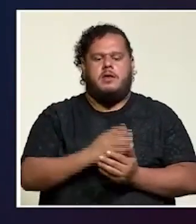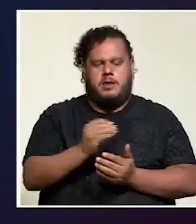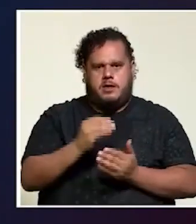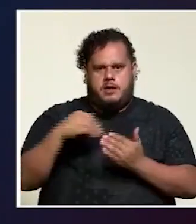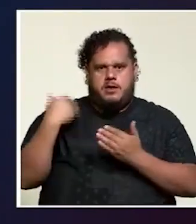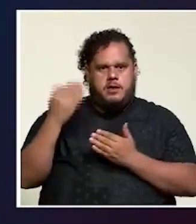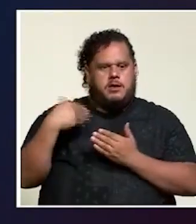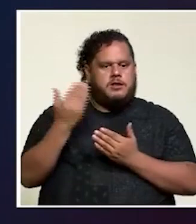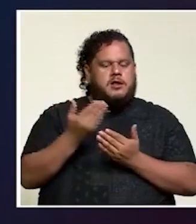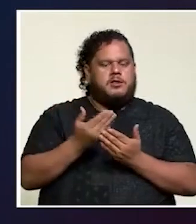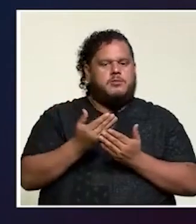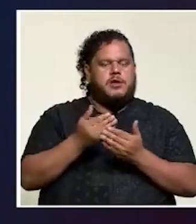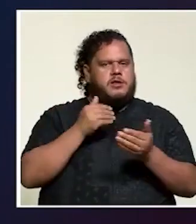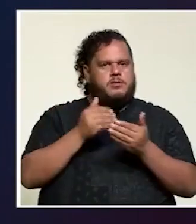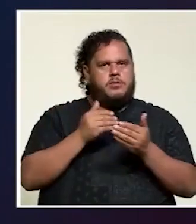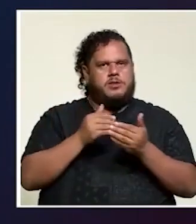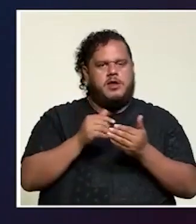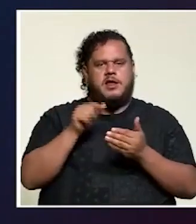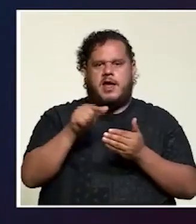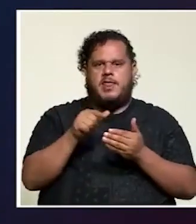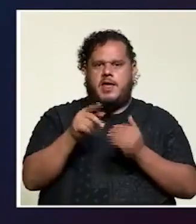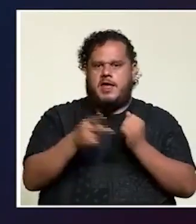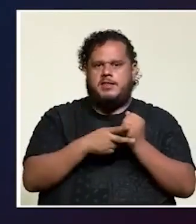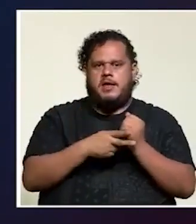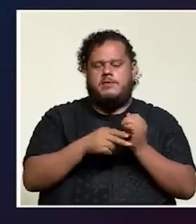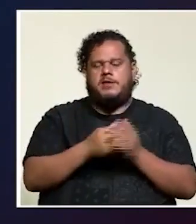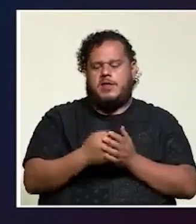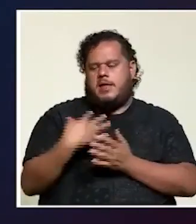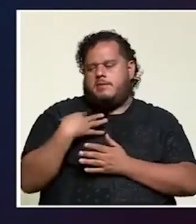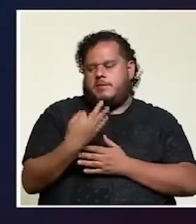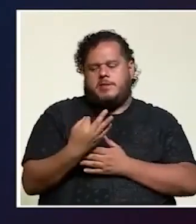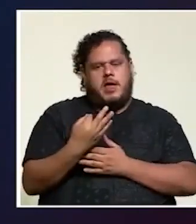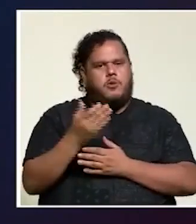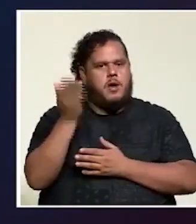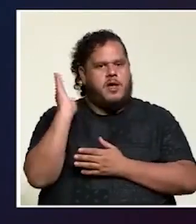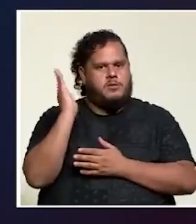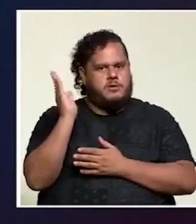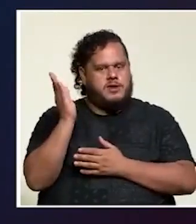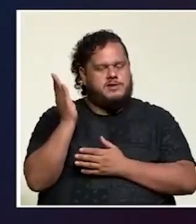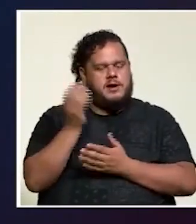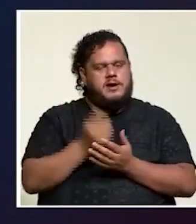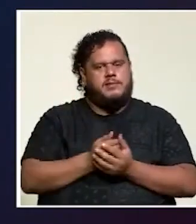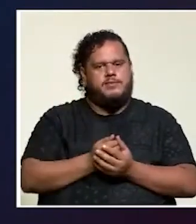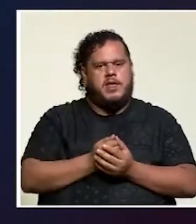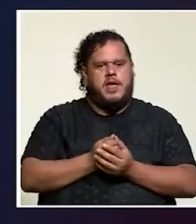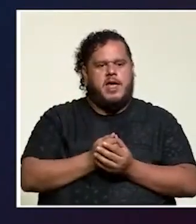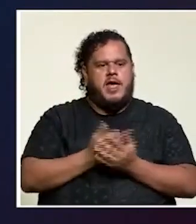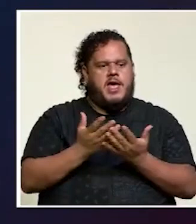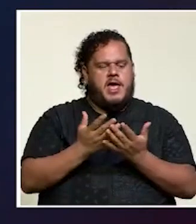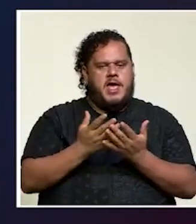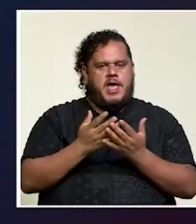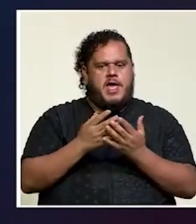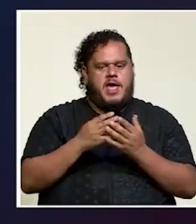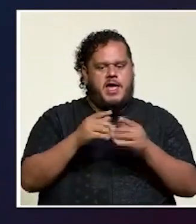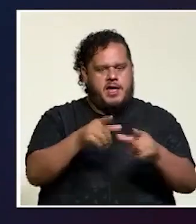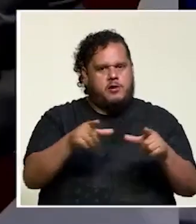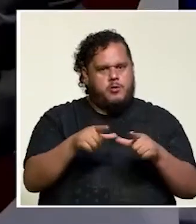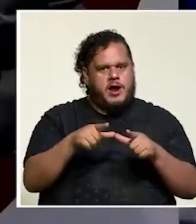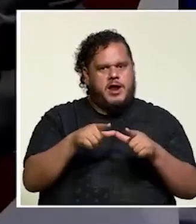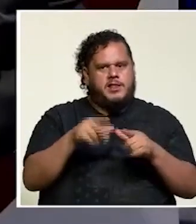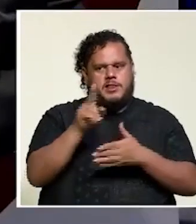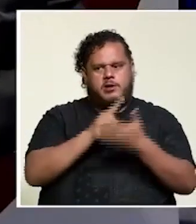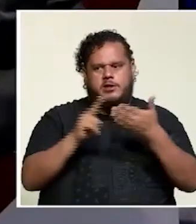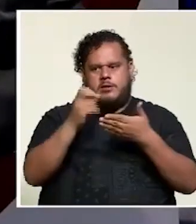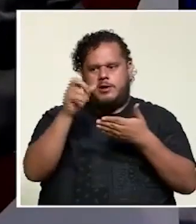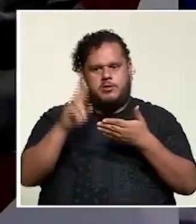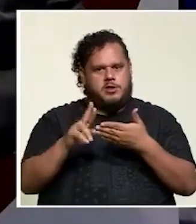Y luego, muy cerca de esa ocasión, me invitaron a dar una charla en el recinto de la Universidad de Costa Rica en